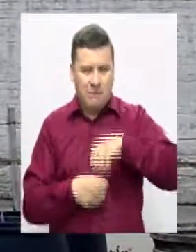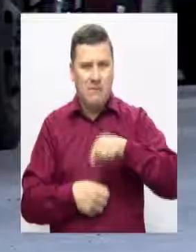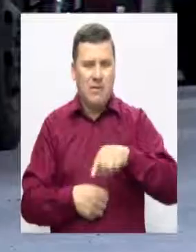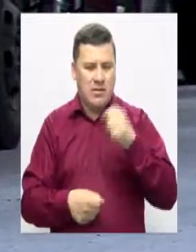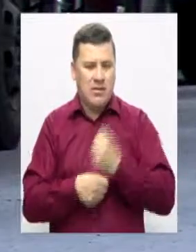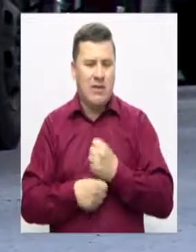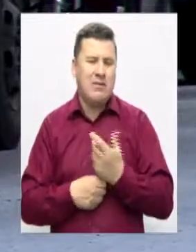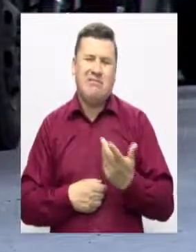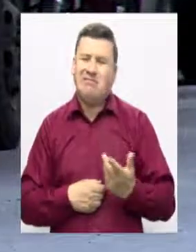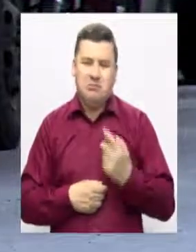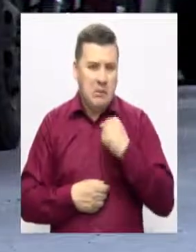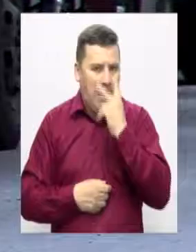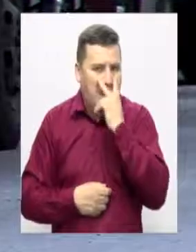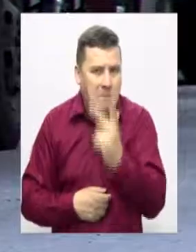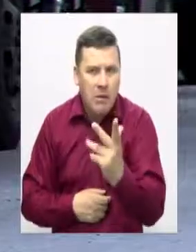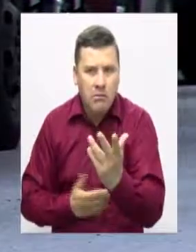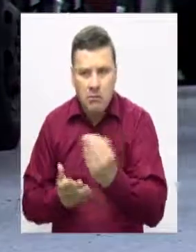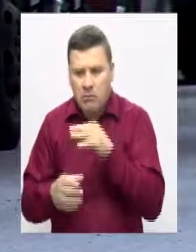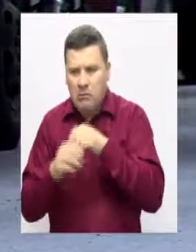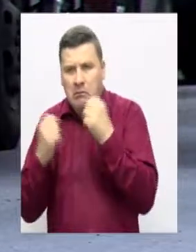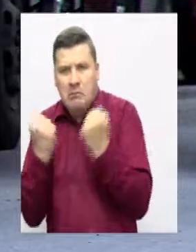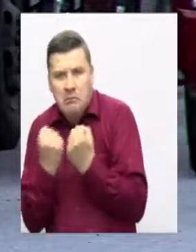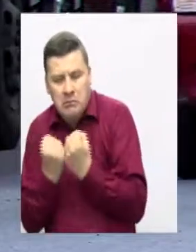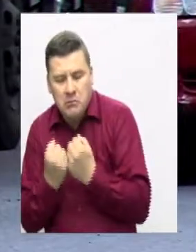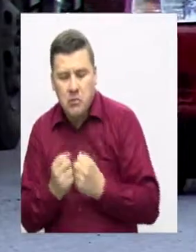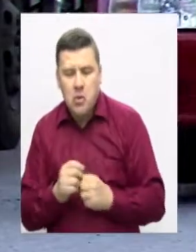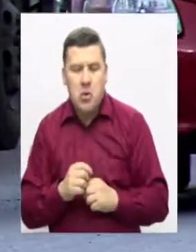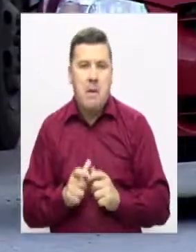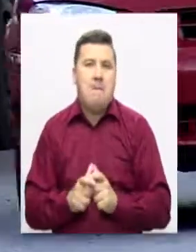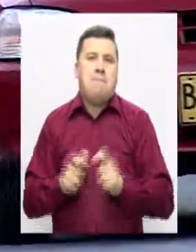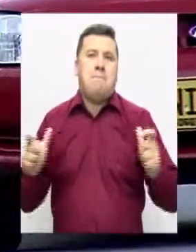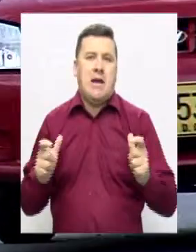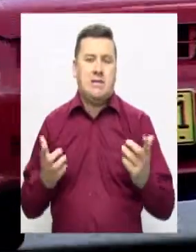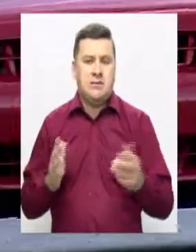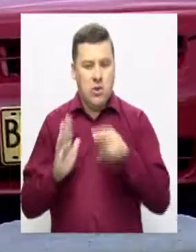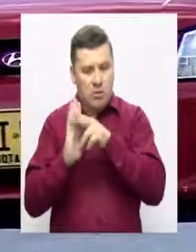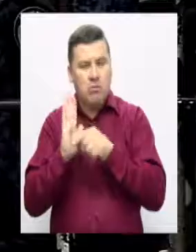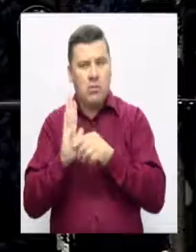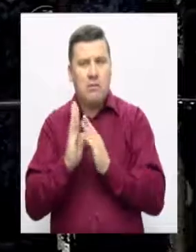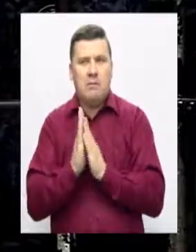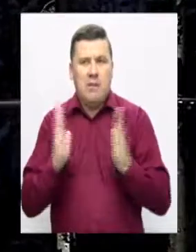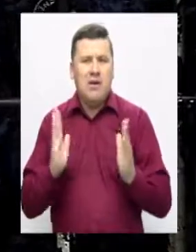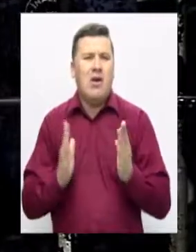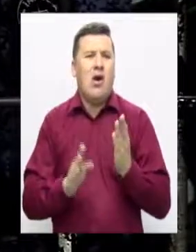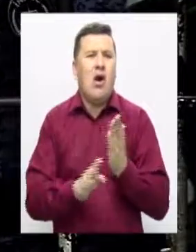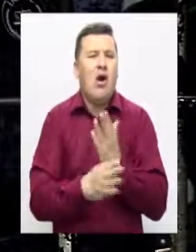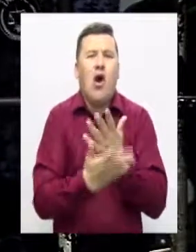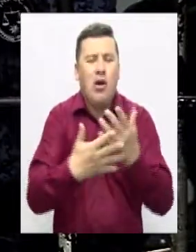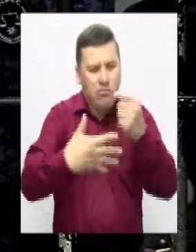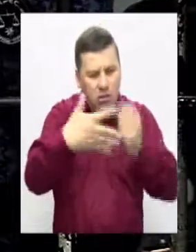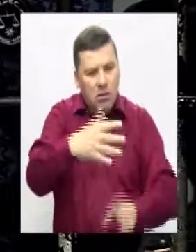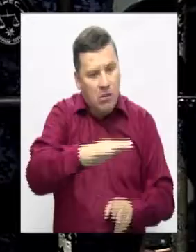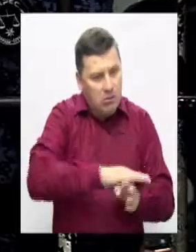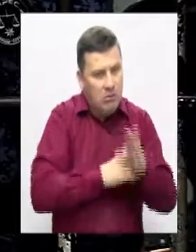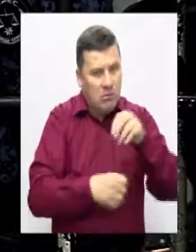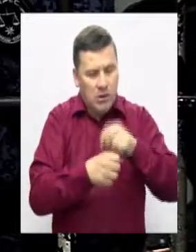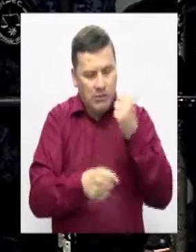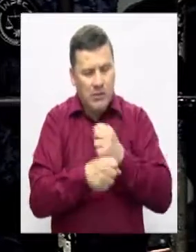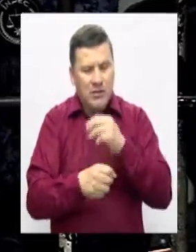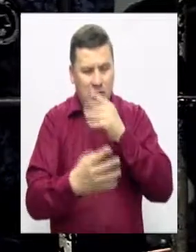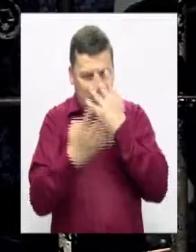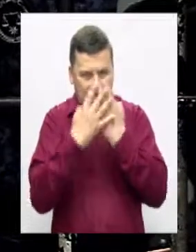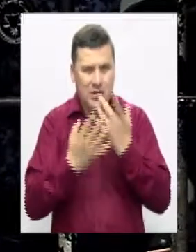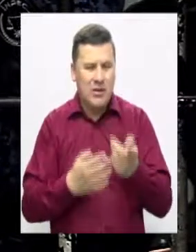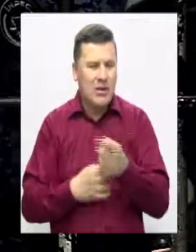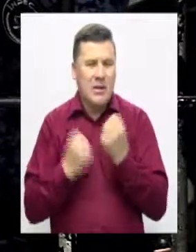unas mínimas condiciones de trabajo que no se ven. El hacinamiento no es solo adentro en el establecimiento de reclusión, lo que estamos viendo es que